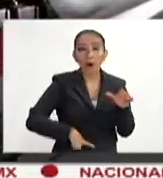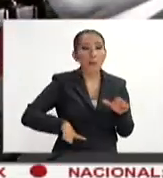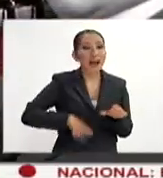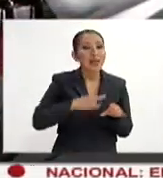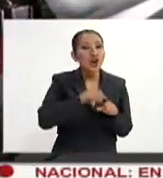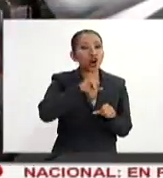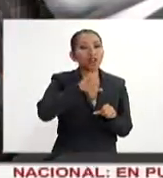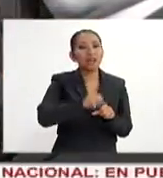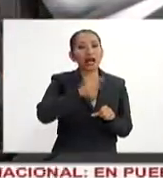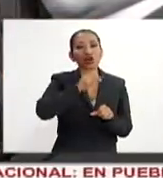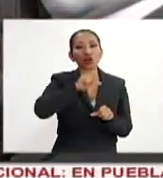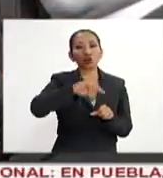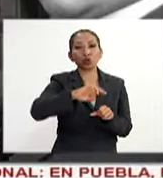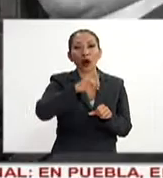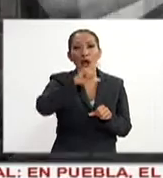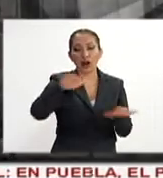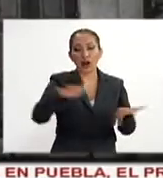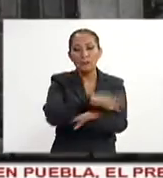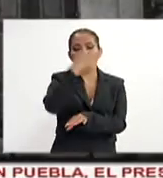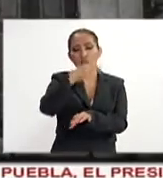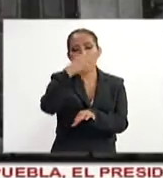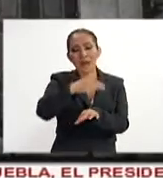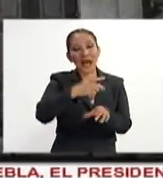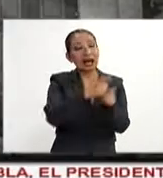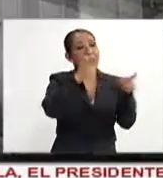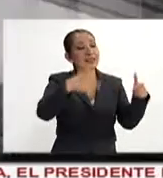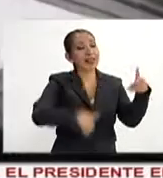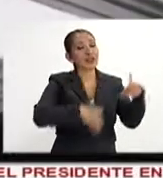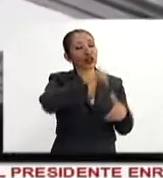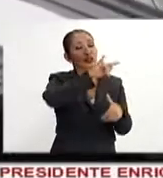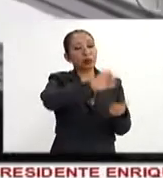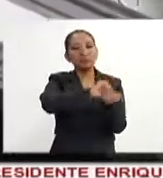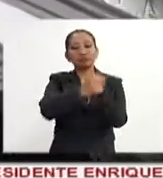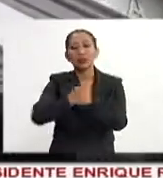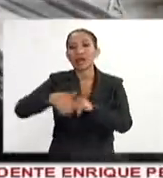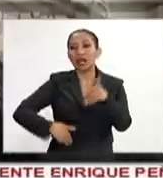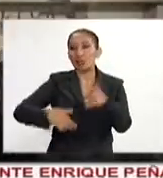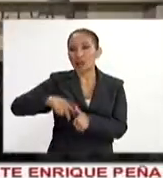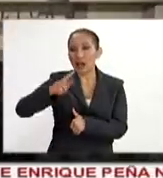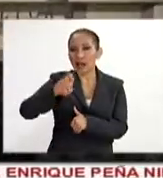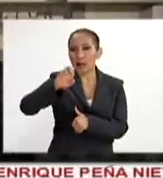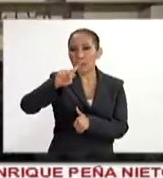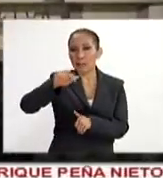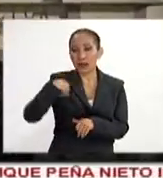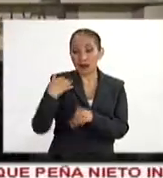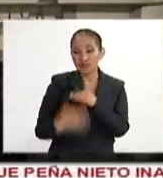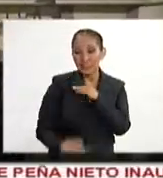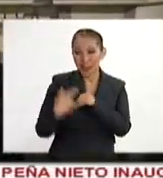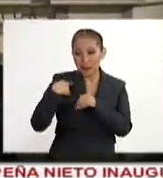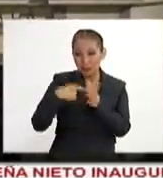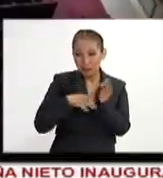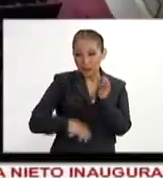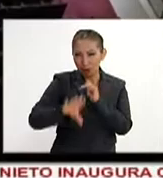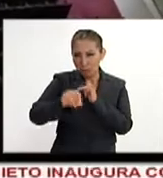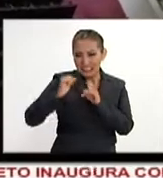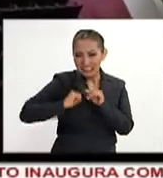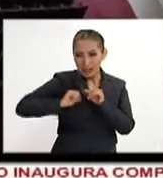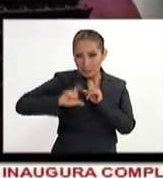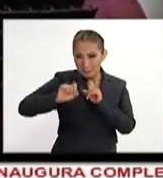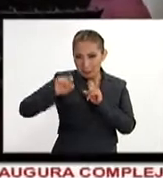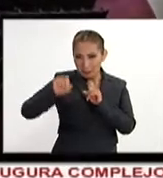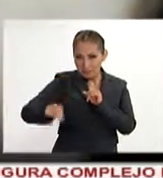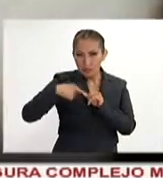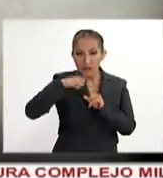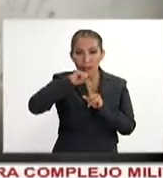gobernador José María Truchuelo cambió el nombre de Gran Teatro Iturbide a Teatro de la República, y a finales de los años 90 del siglo XX